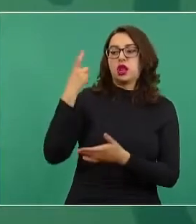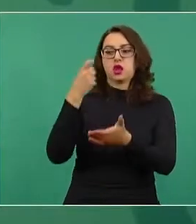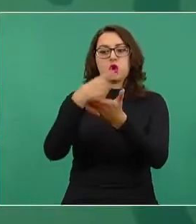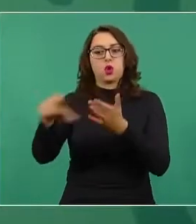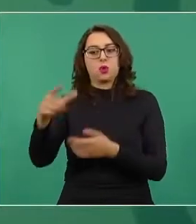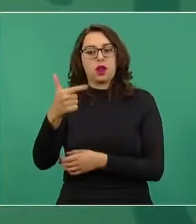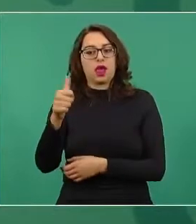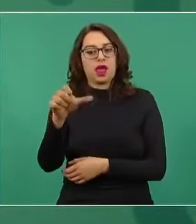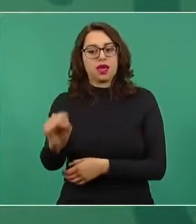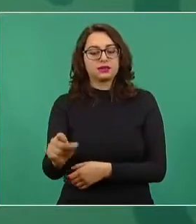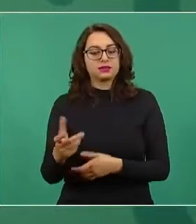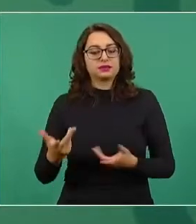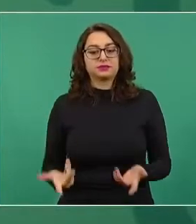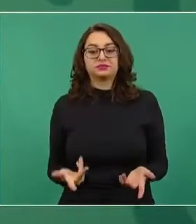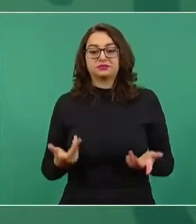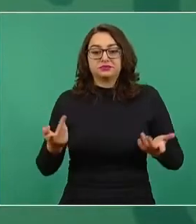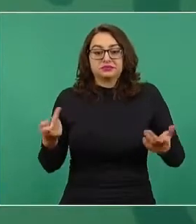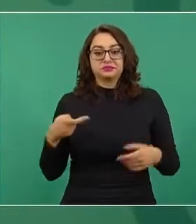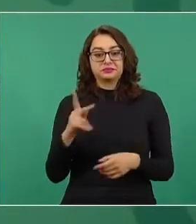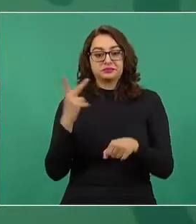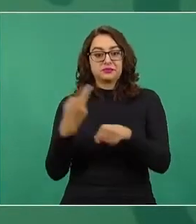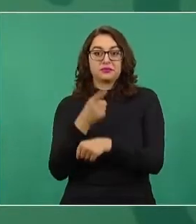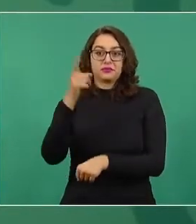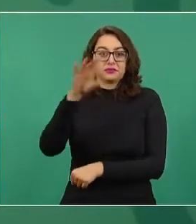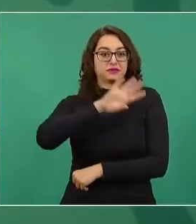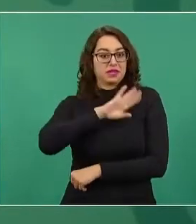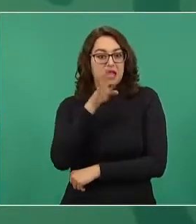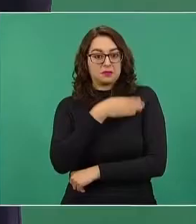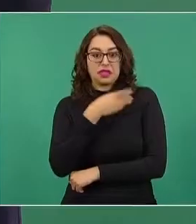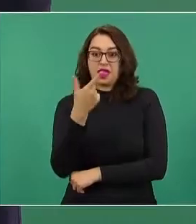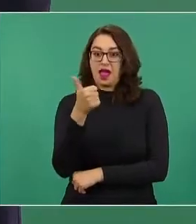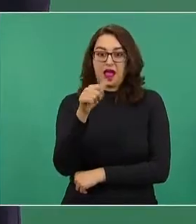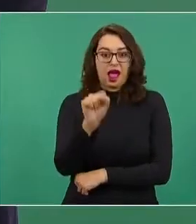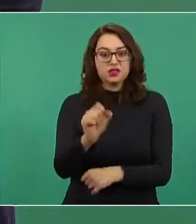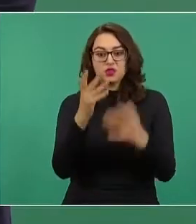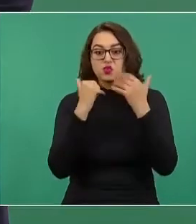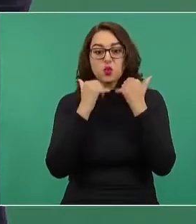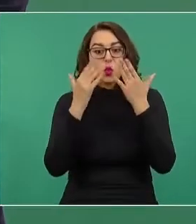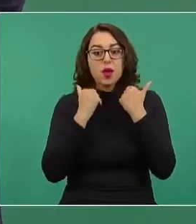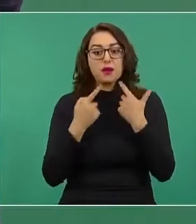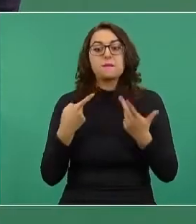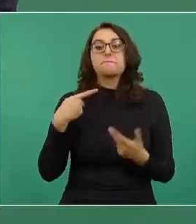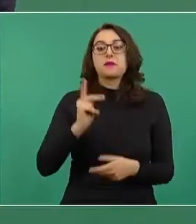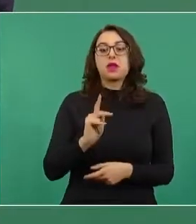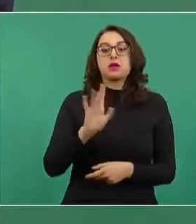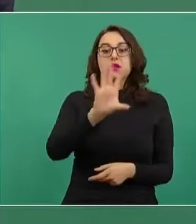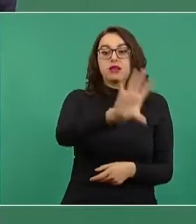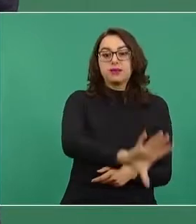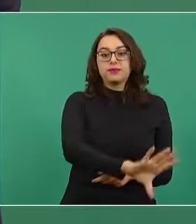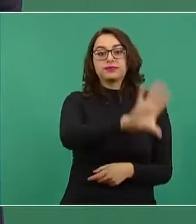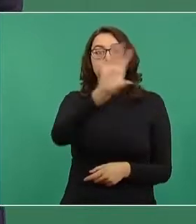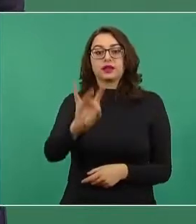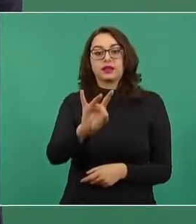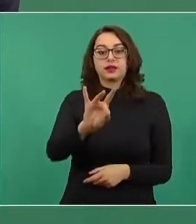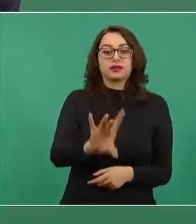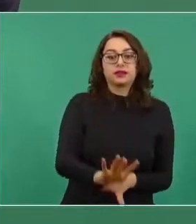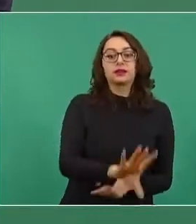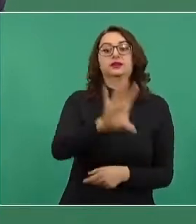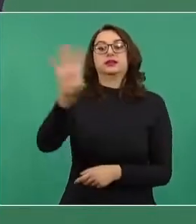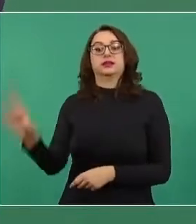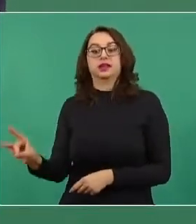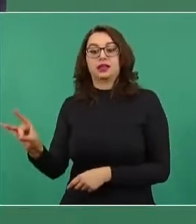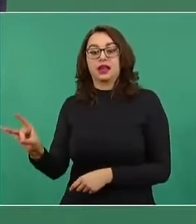Repsol pues no tiene gas, porque en España no hay gas, pero actuaron como intermediarios y fueron